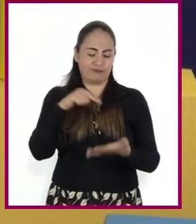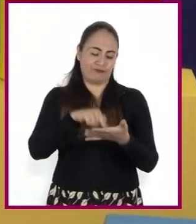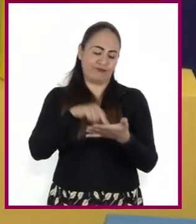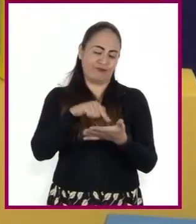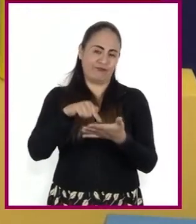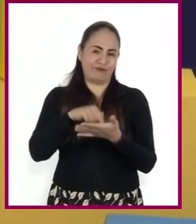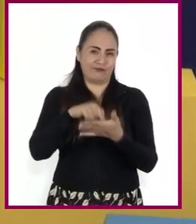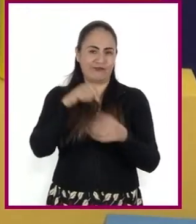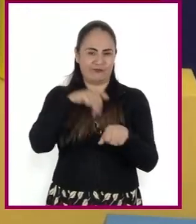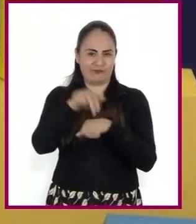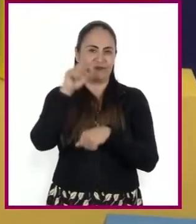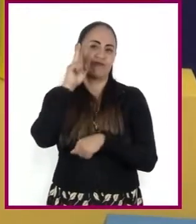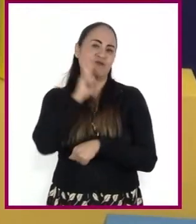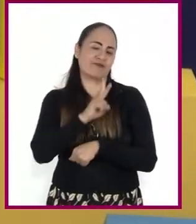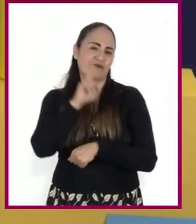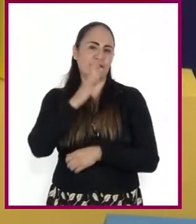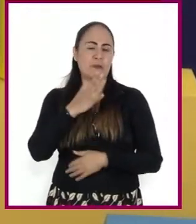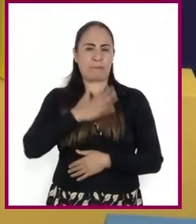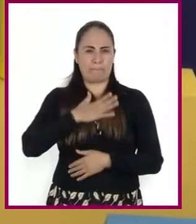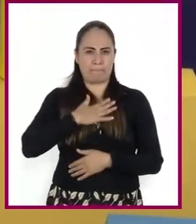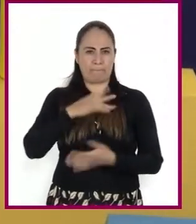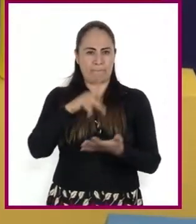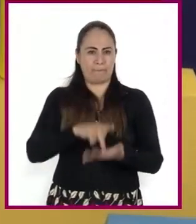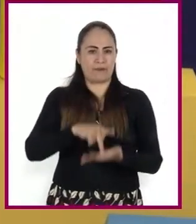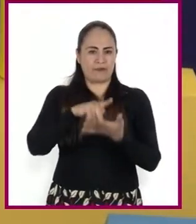calculadora. Veamos, si mi masa